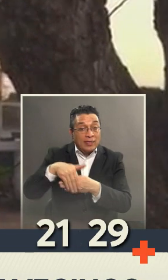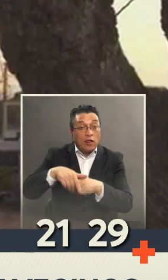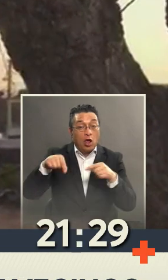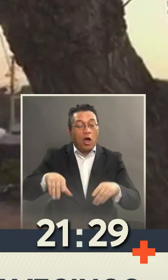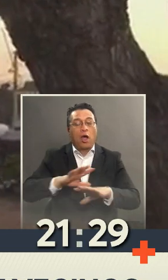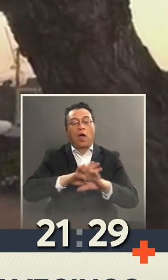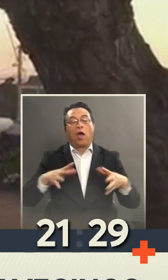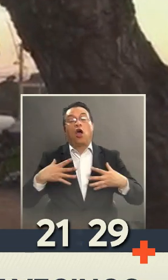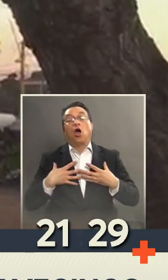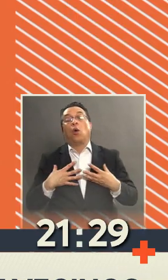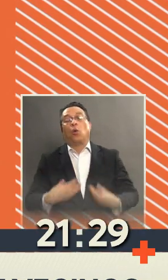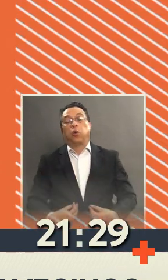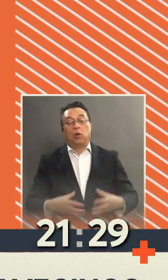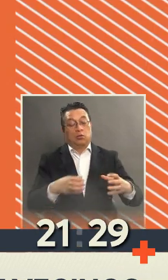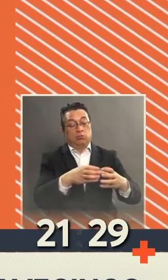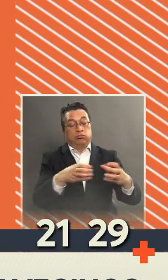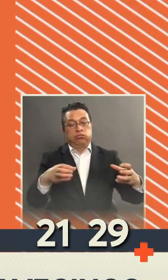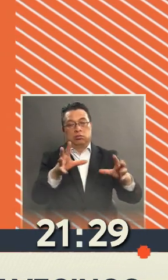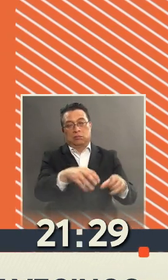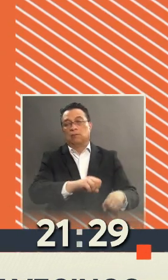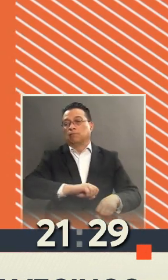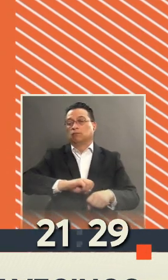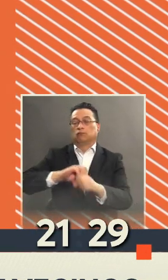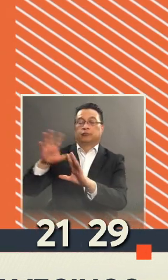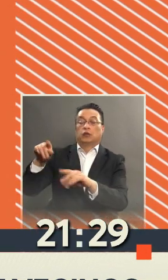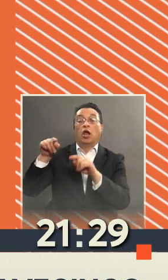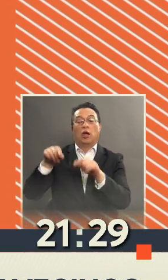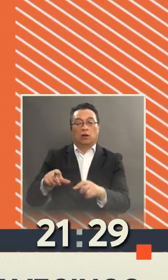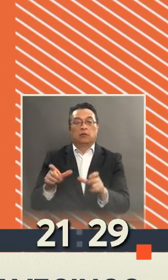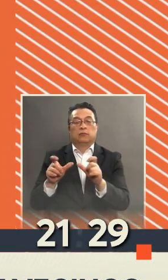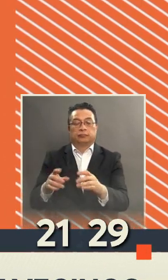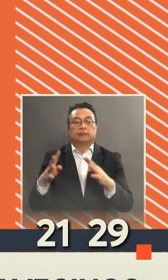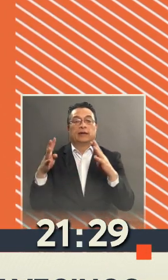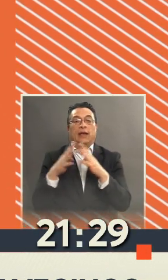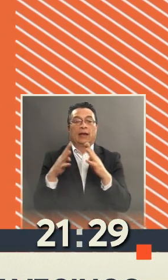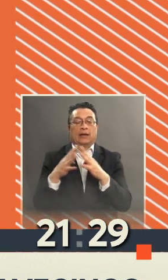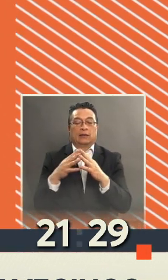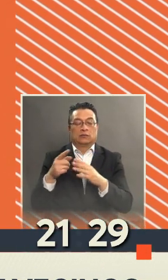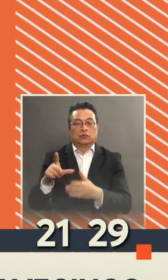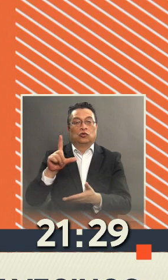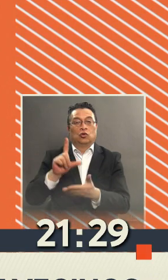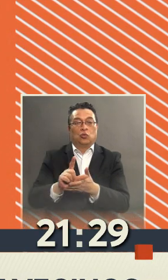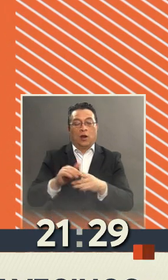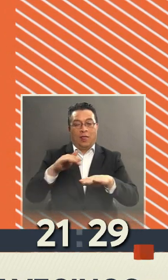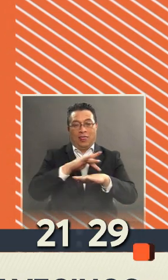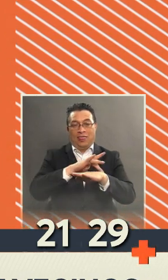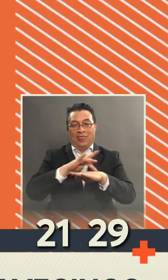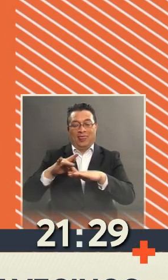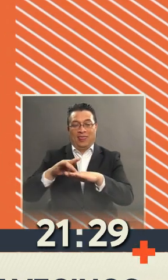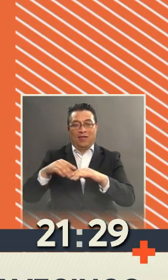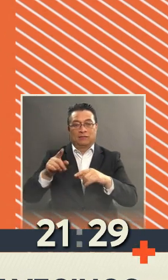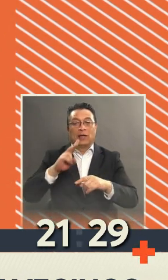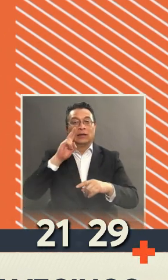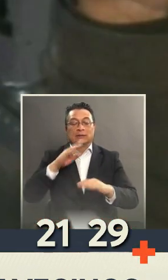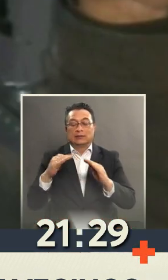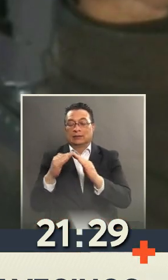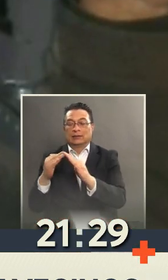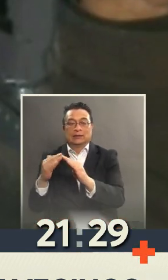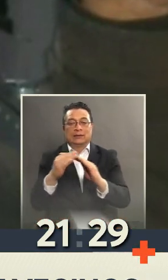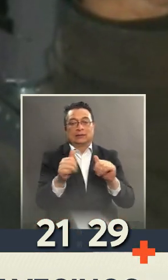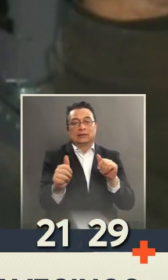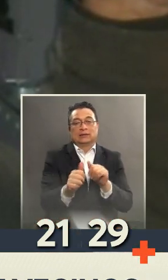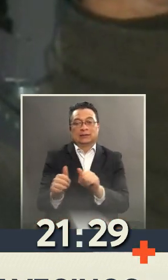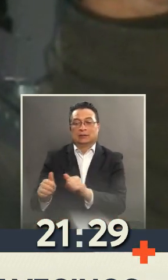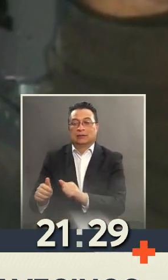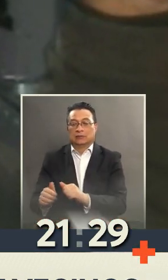El container fue retirado y ahora está bajo resguardo del ejército en una zona despejada, sin población alrededor. Es lo